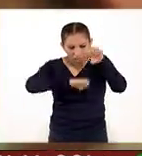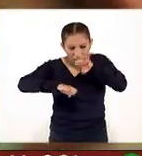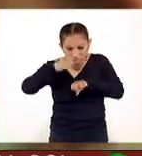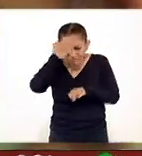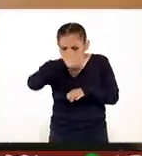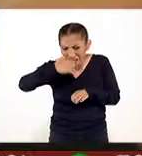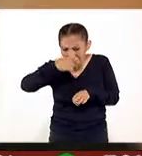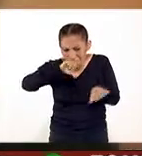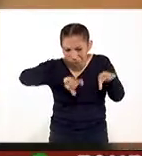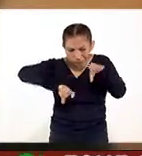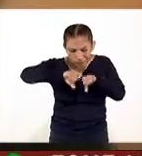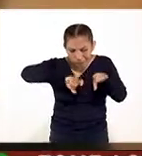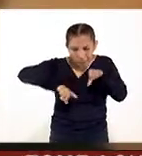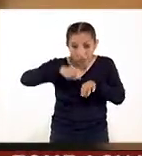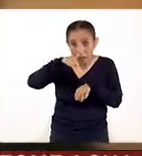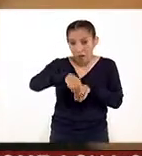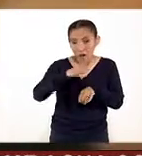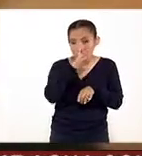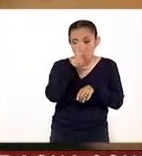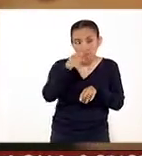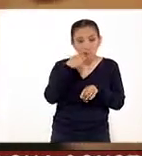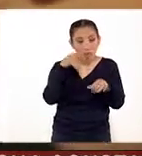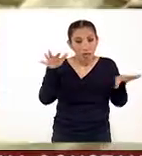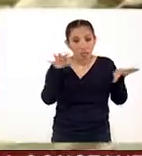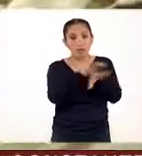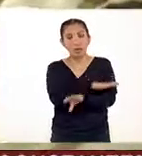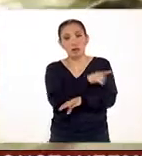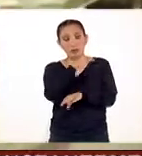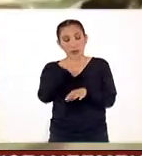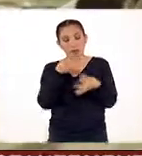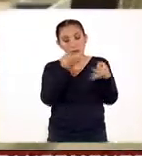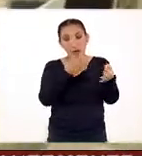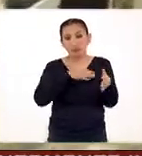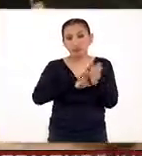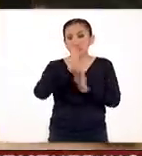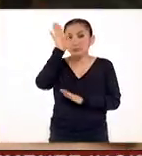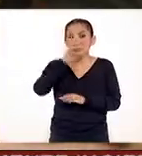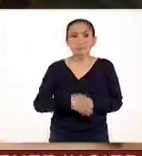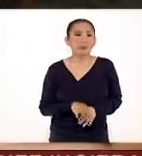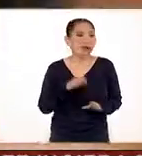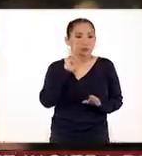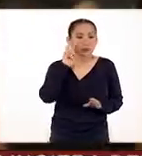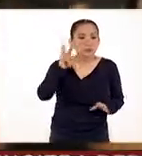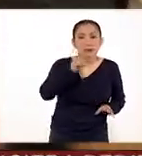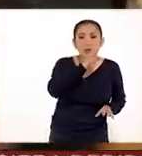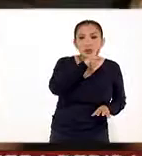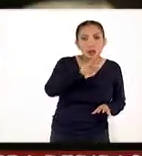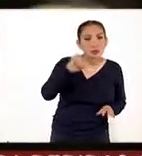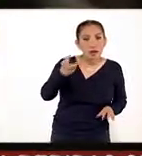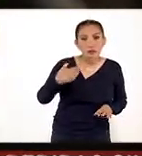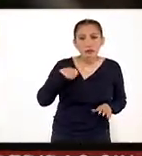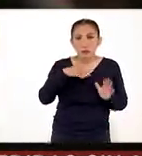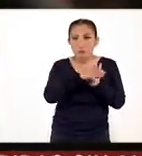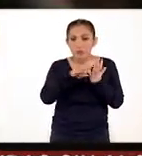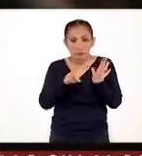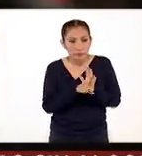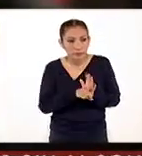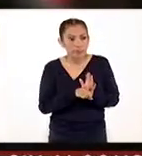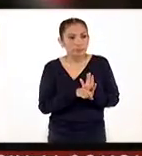los nutrientes, la respuesta del niño cambia y su desempeño también. ¿Cómo se miden los resultados de este método? Es